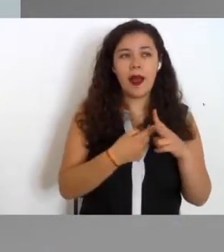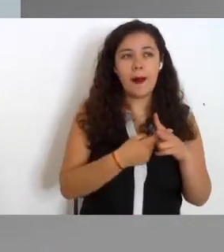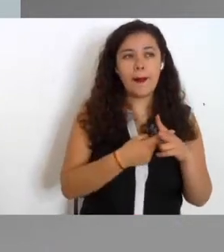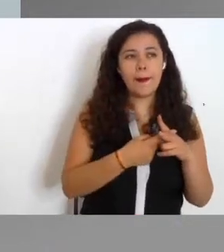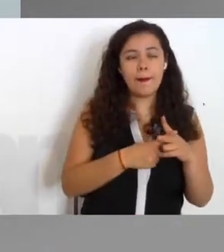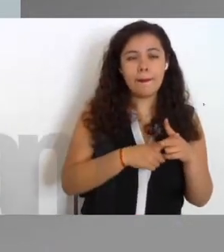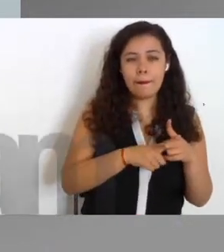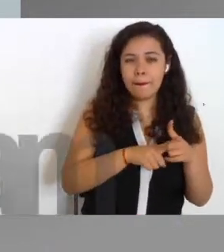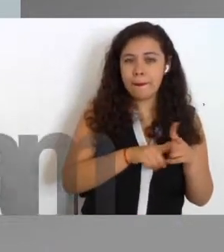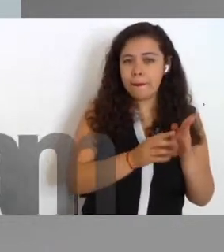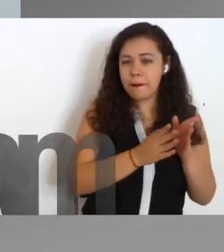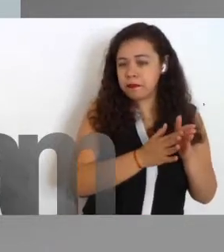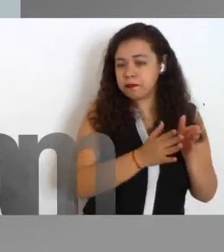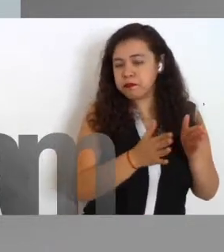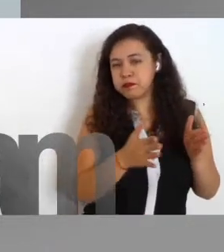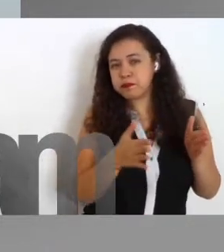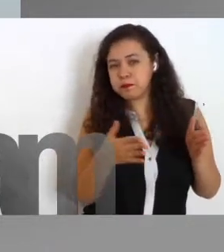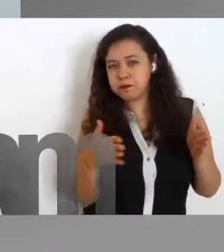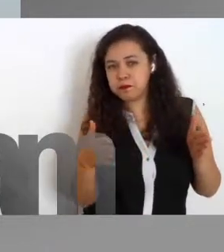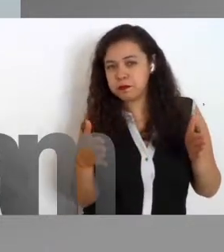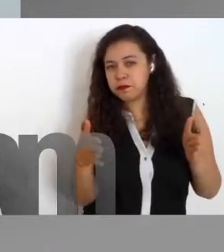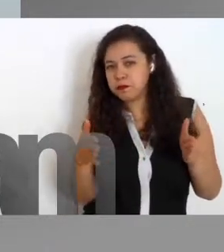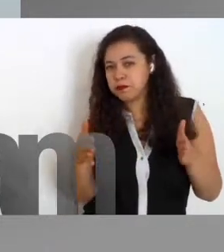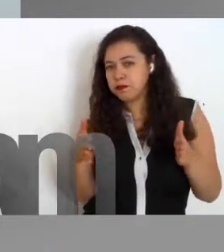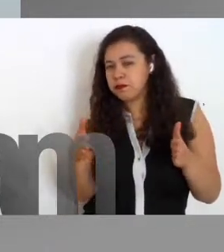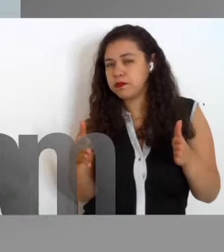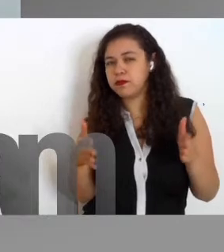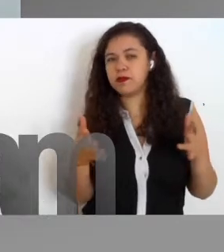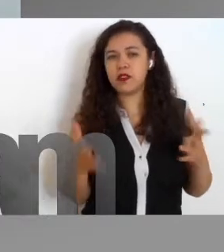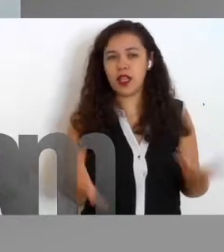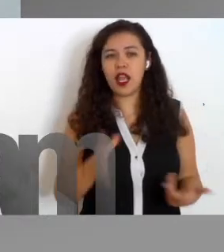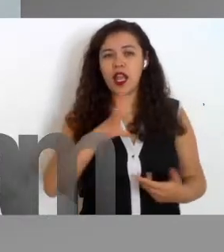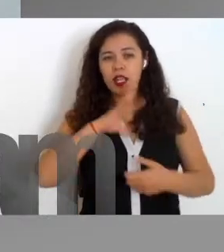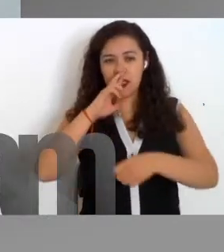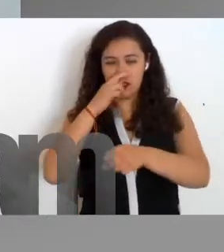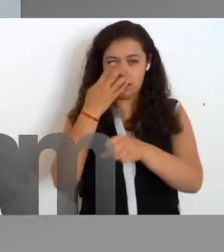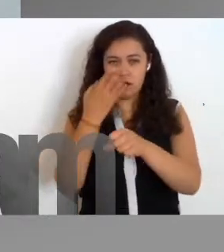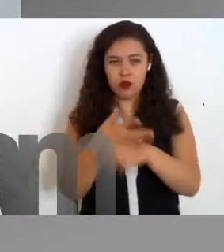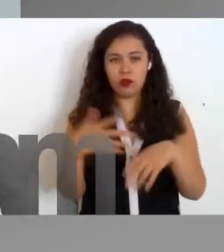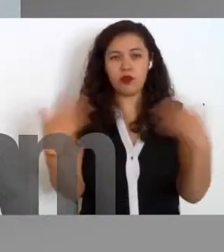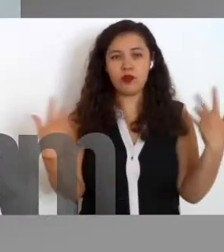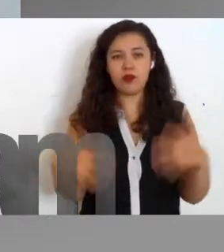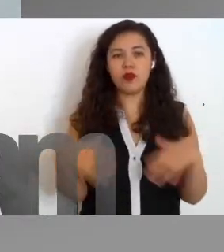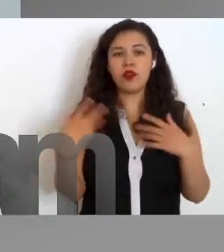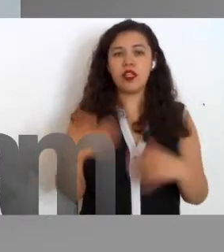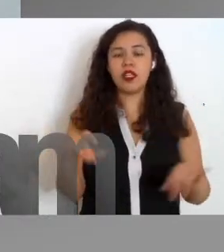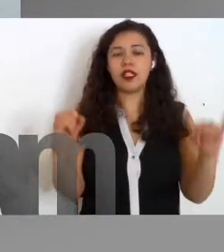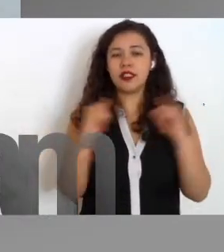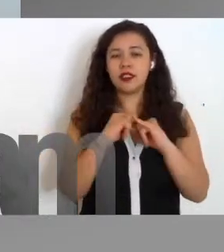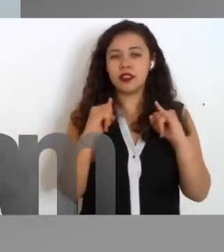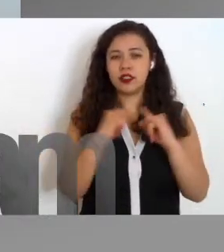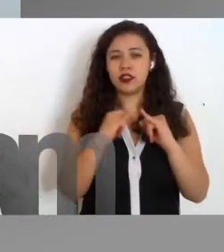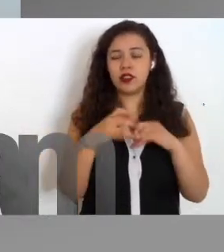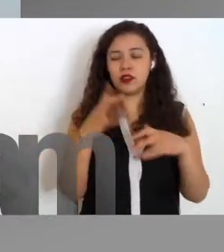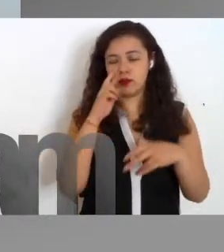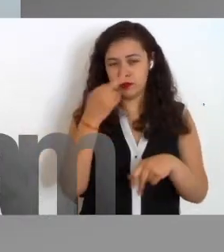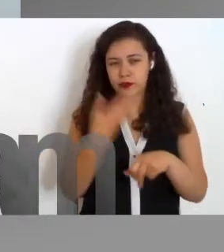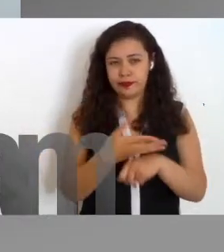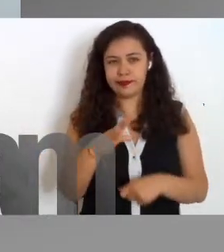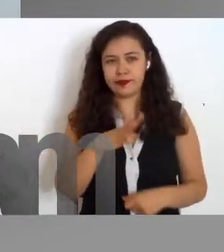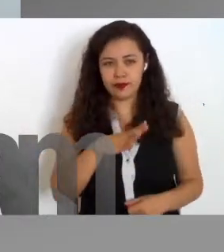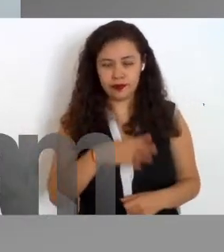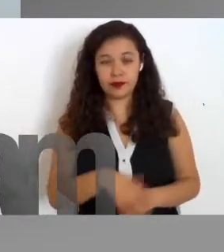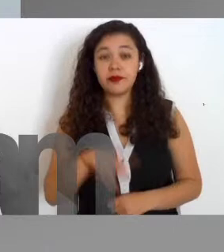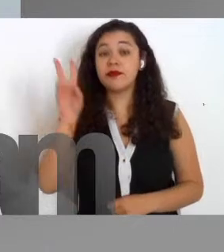que supone también una gran responsabilidad institucional, ¿sí? En